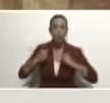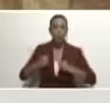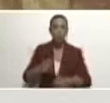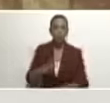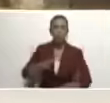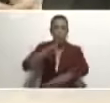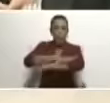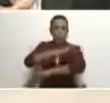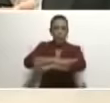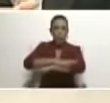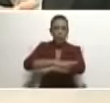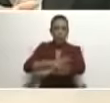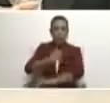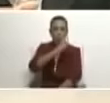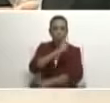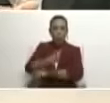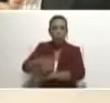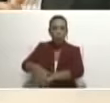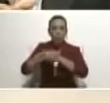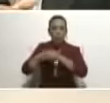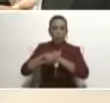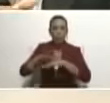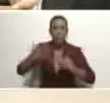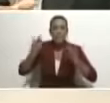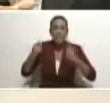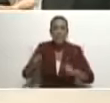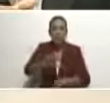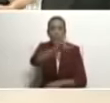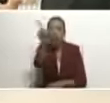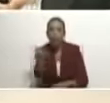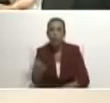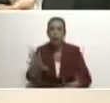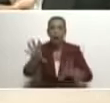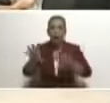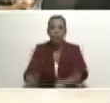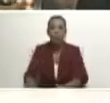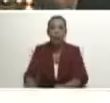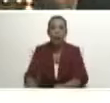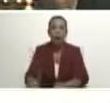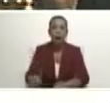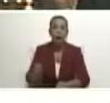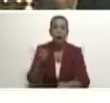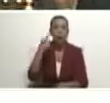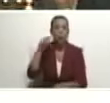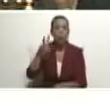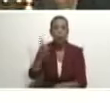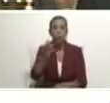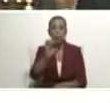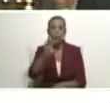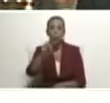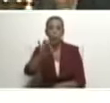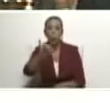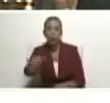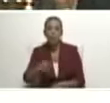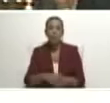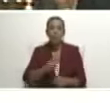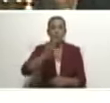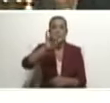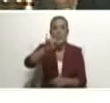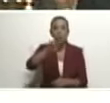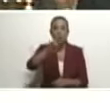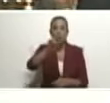acciones contra el intento de los ingleses de tomarse la Guayana Esequiba, el Cuyuní, el Yuruari,